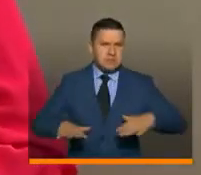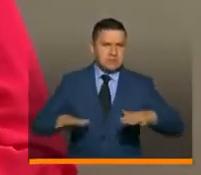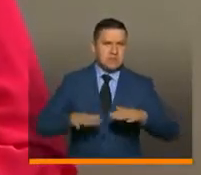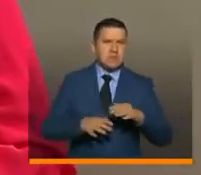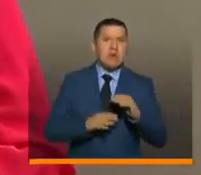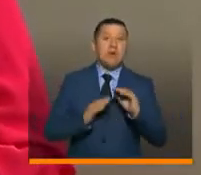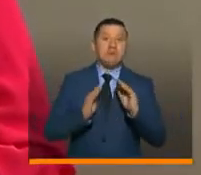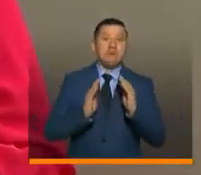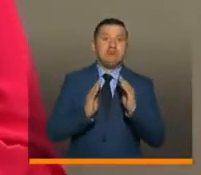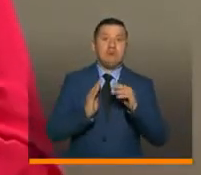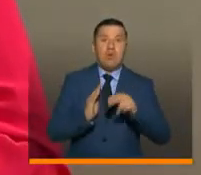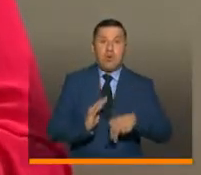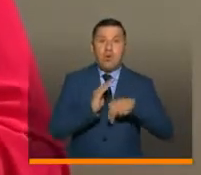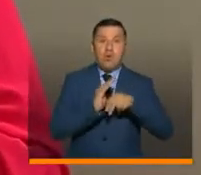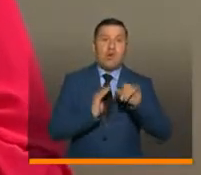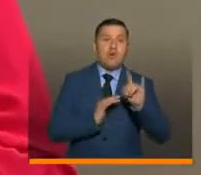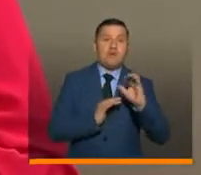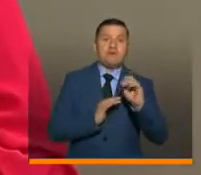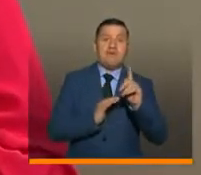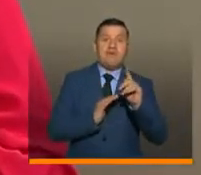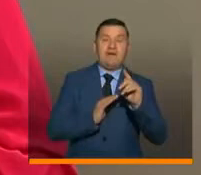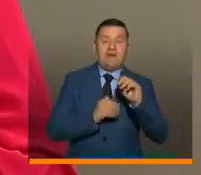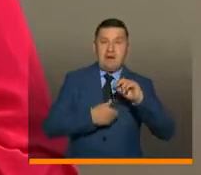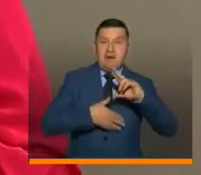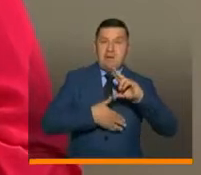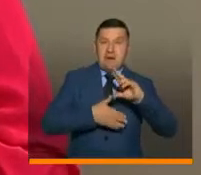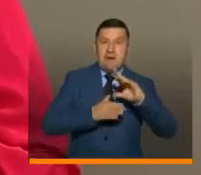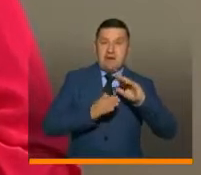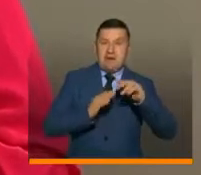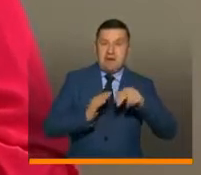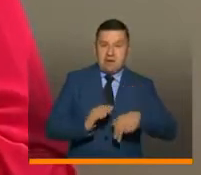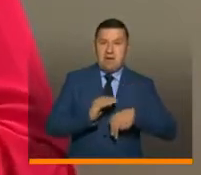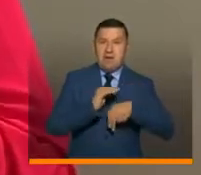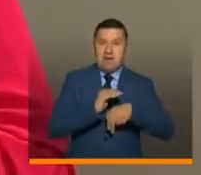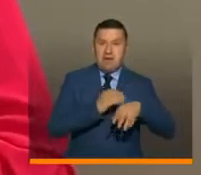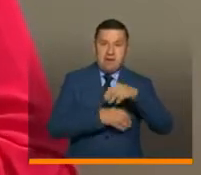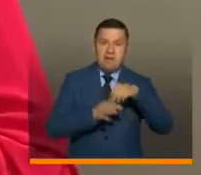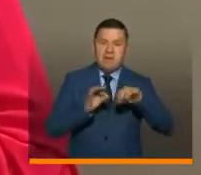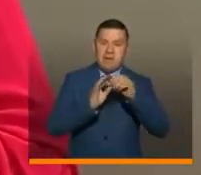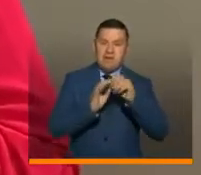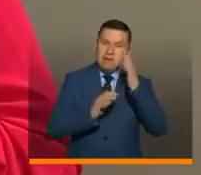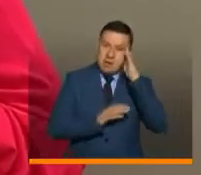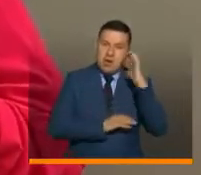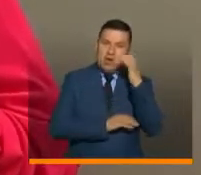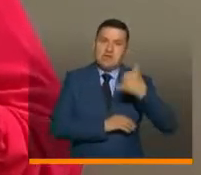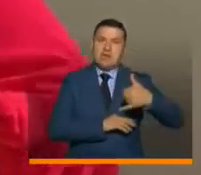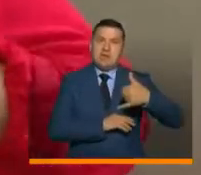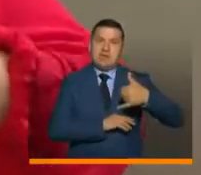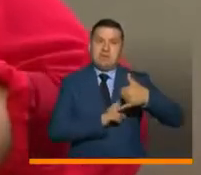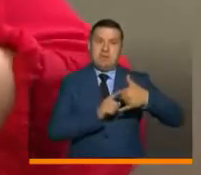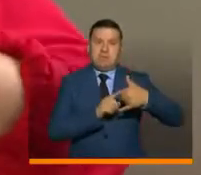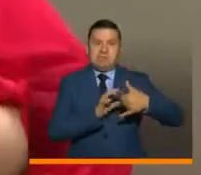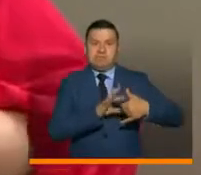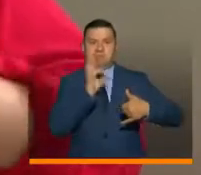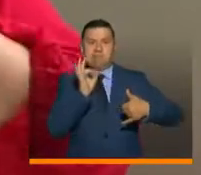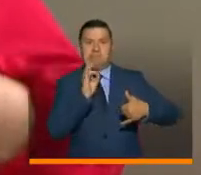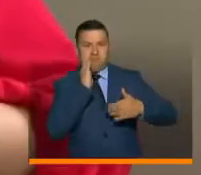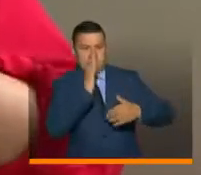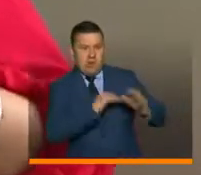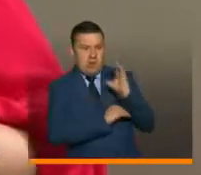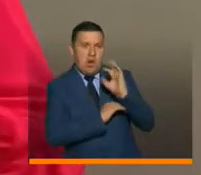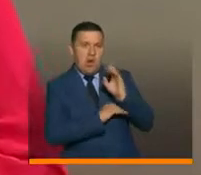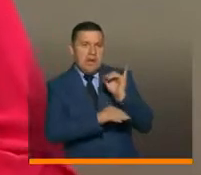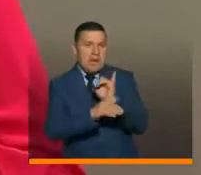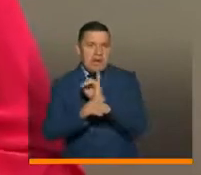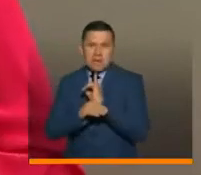UNICEF compartía ayer un mensaje para todos los países latinoamericanos. Recuerden que Colombia es el segundo país que lo inicia, pero tenemos que lograr que todas